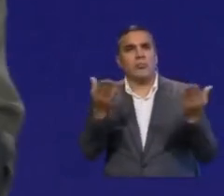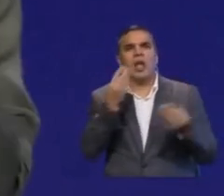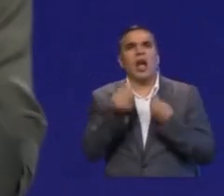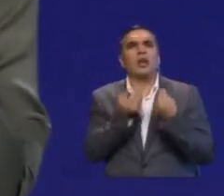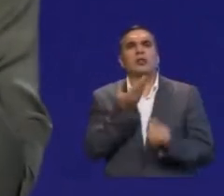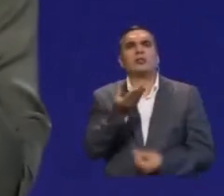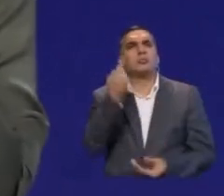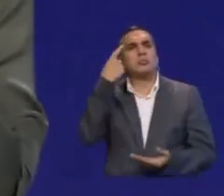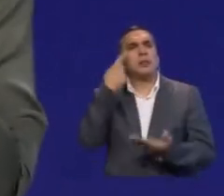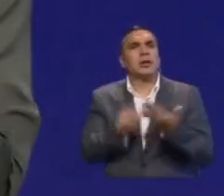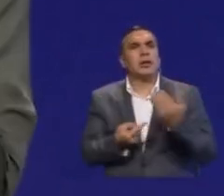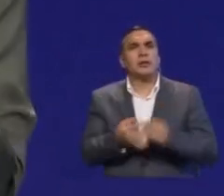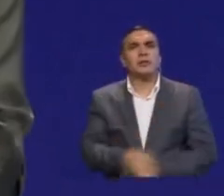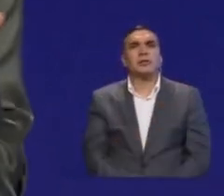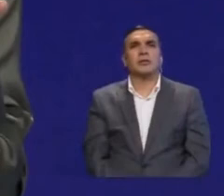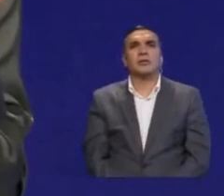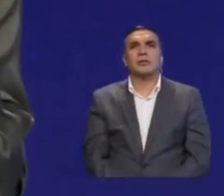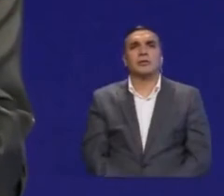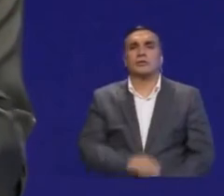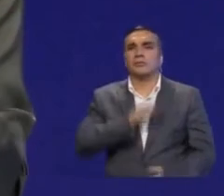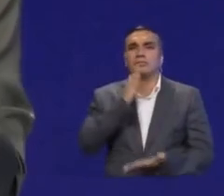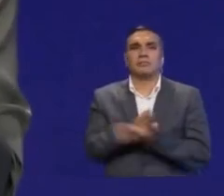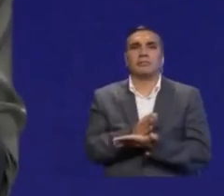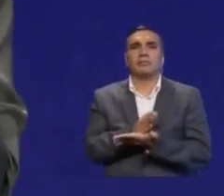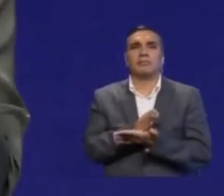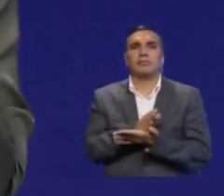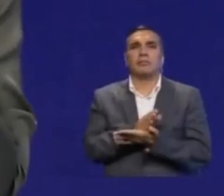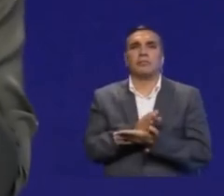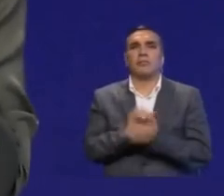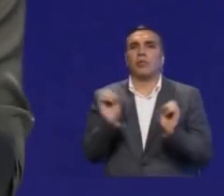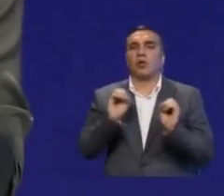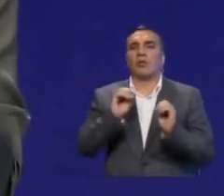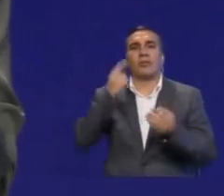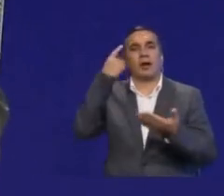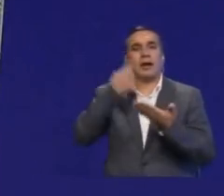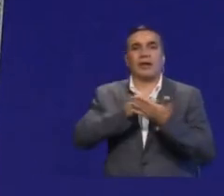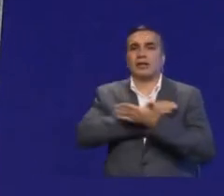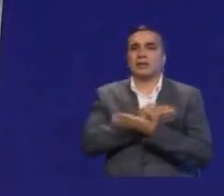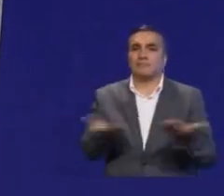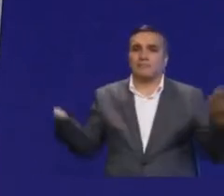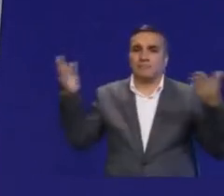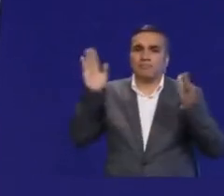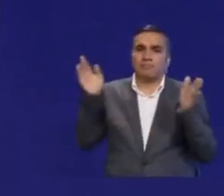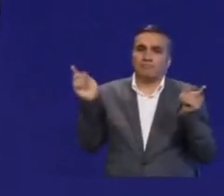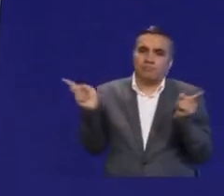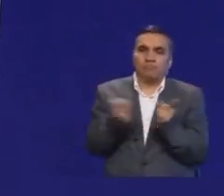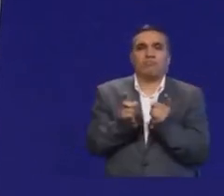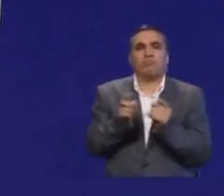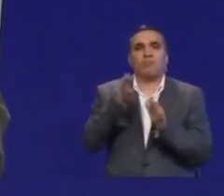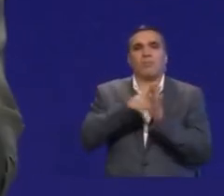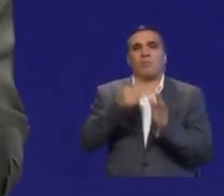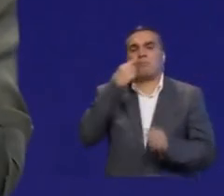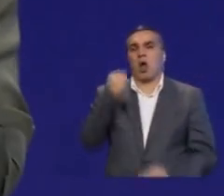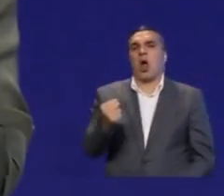haría usted para radicalizar, o perdón, reducir esta situación de